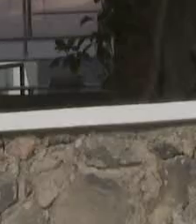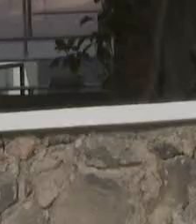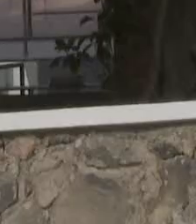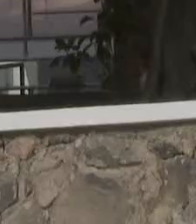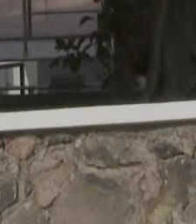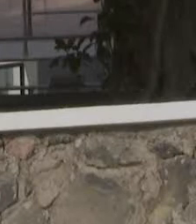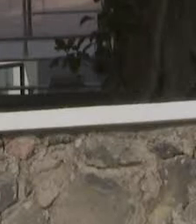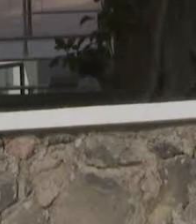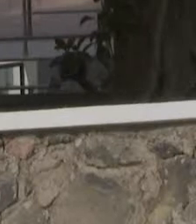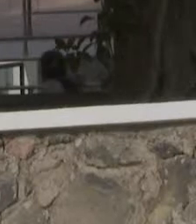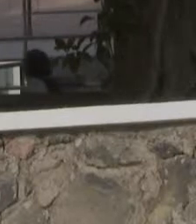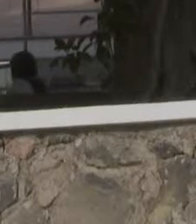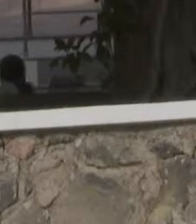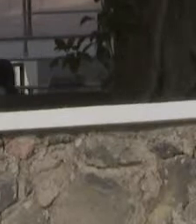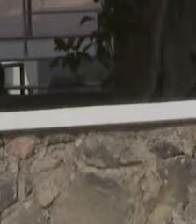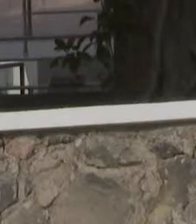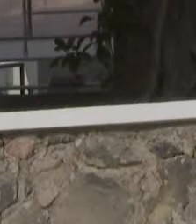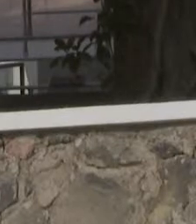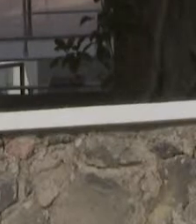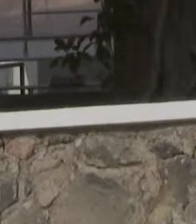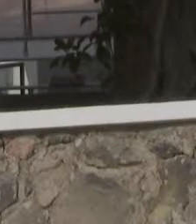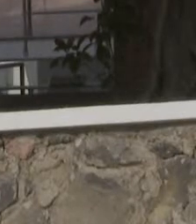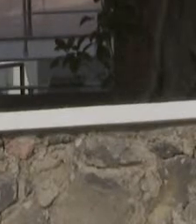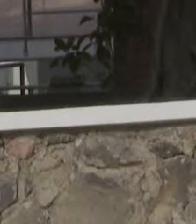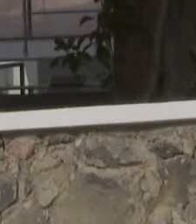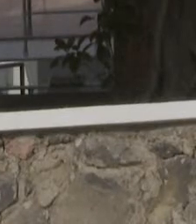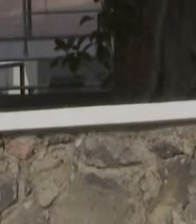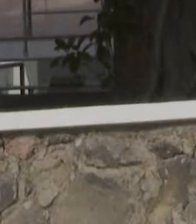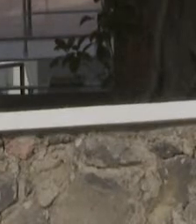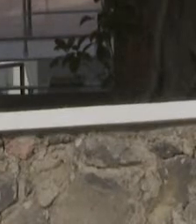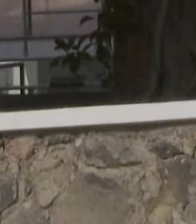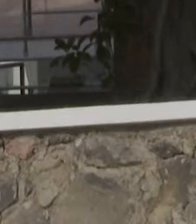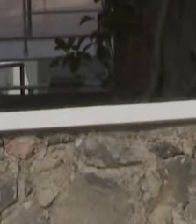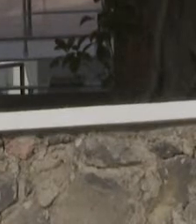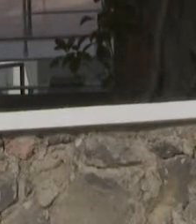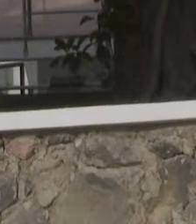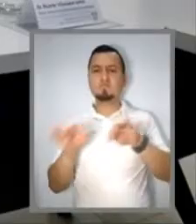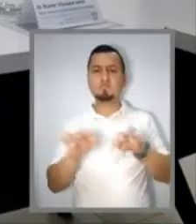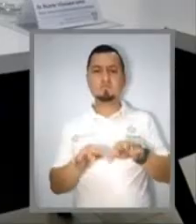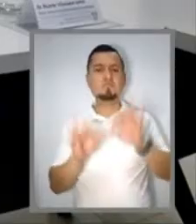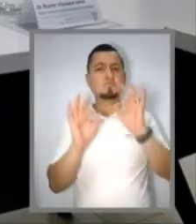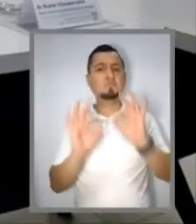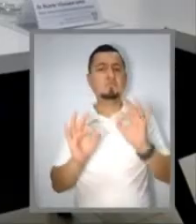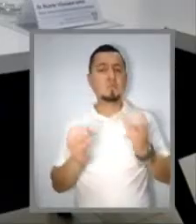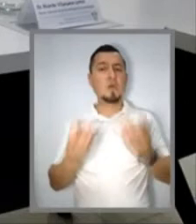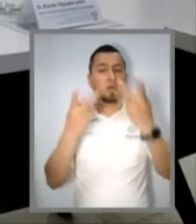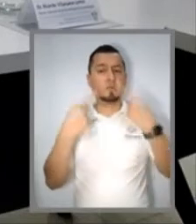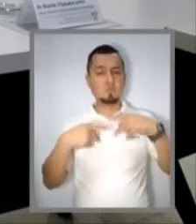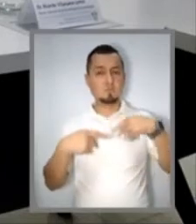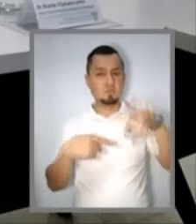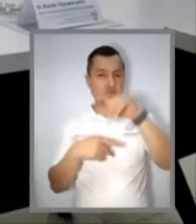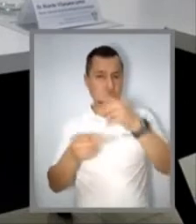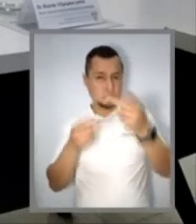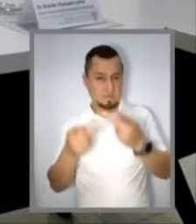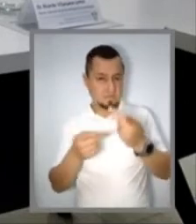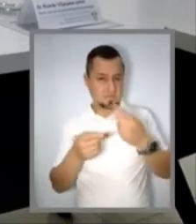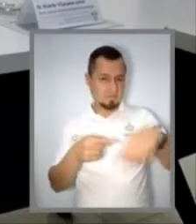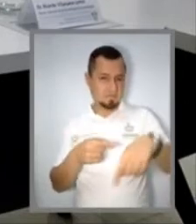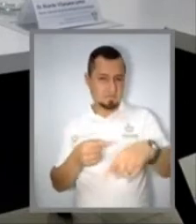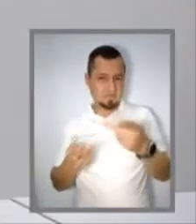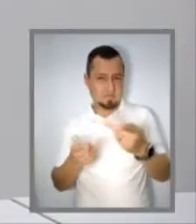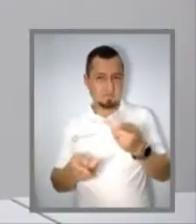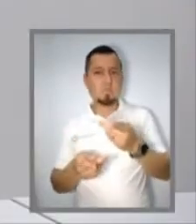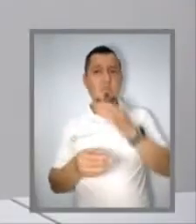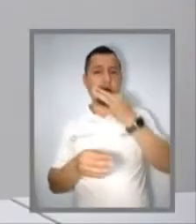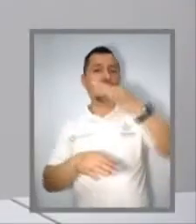que continuarán los muestreos en el municipio, ya que se avecinan las semanas más complicadas. Nosotros el fin de semana vamos a hacer un mensaje